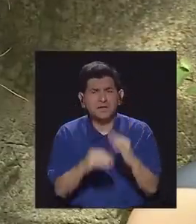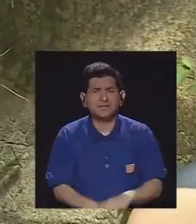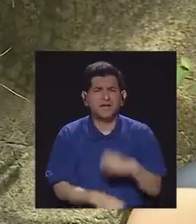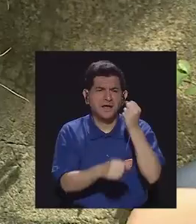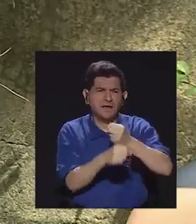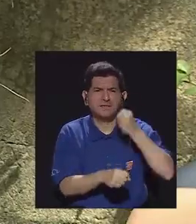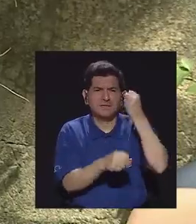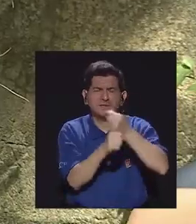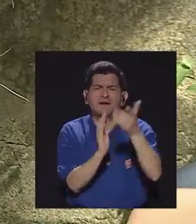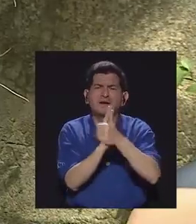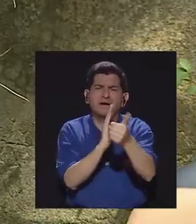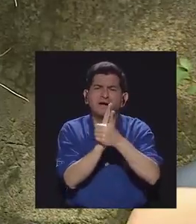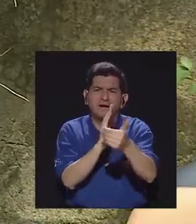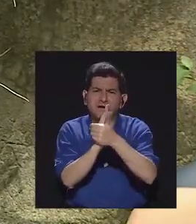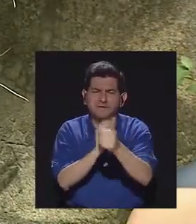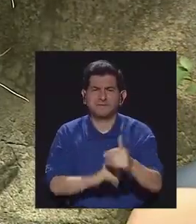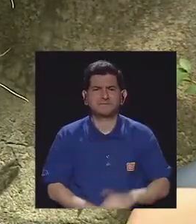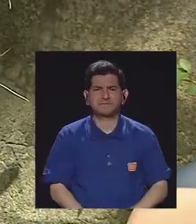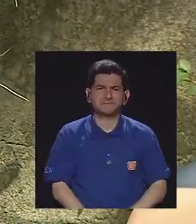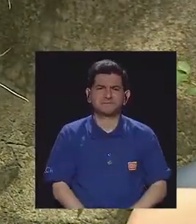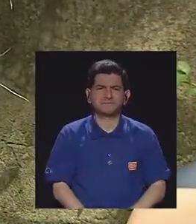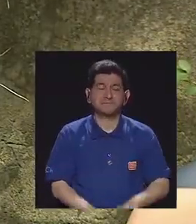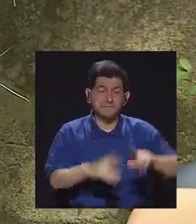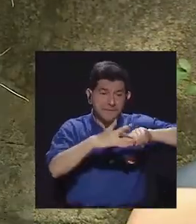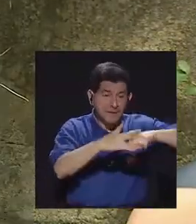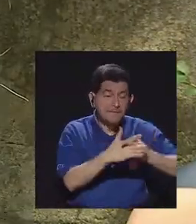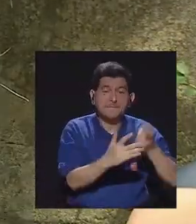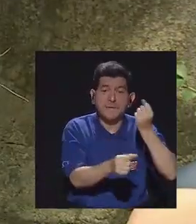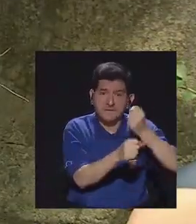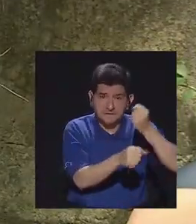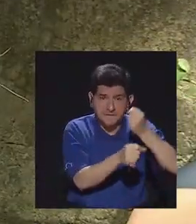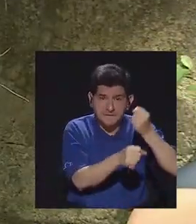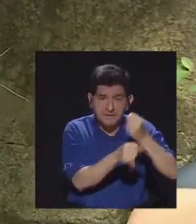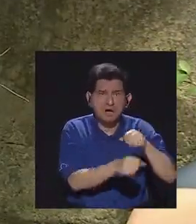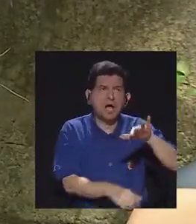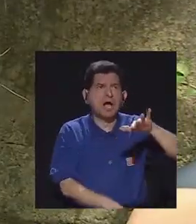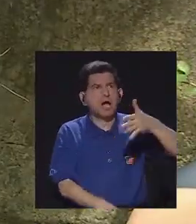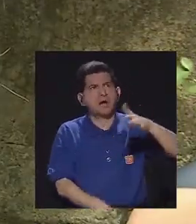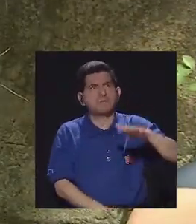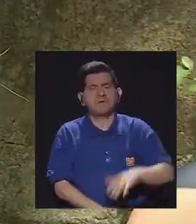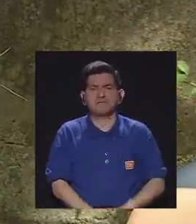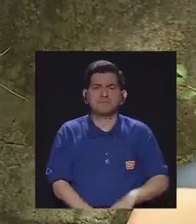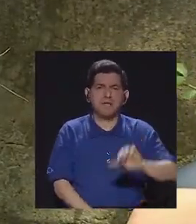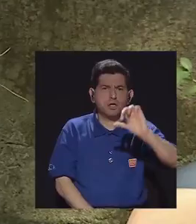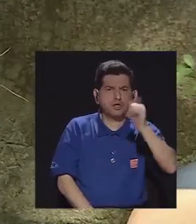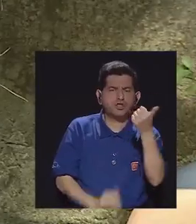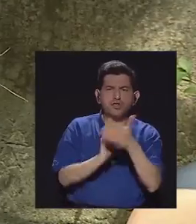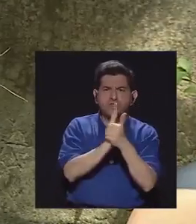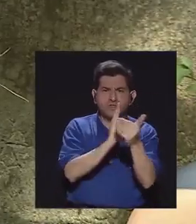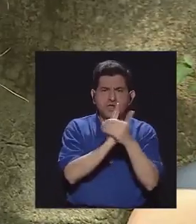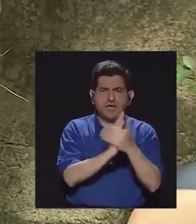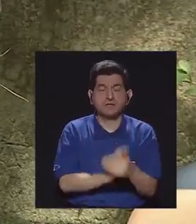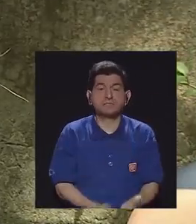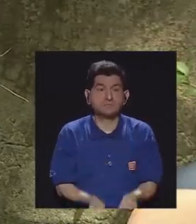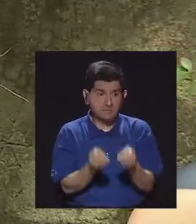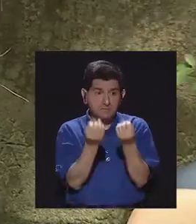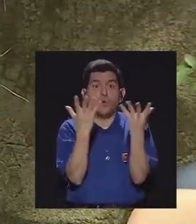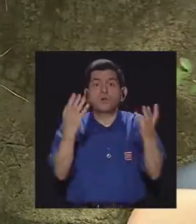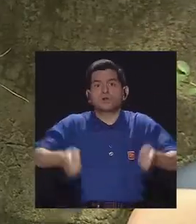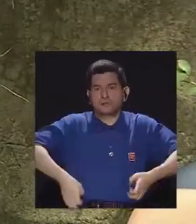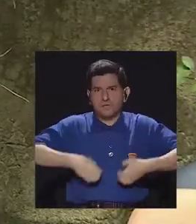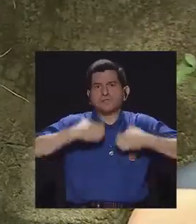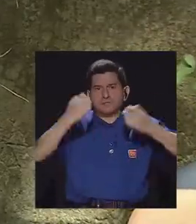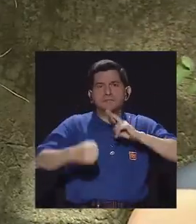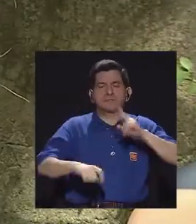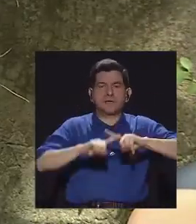de trabajar las habilidades. Y se empiezan a trabajar, más o menos son 10 habilidades, aunque son muchas las habilidades que